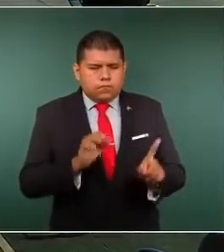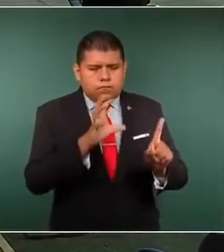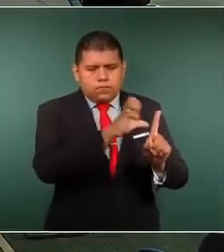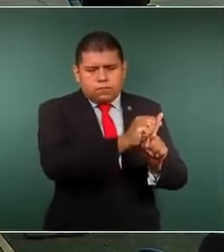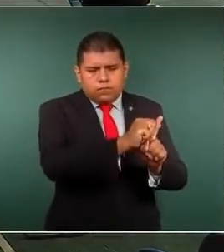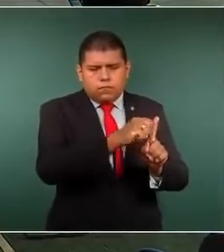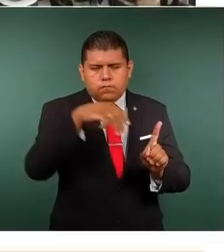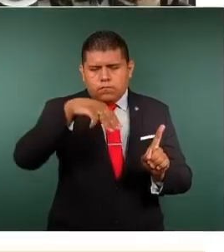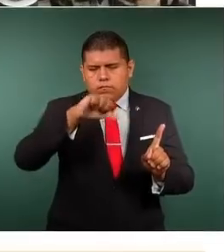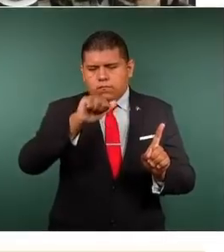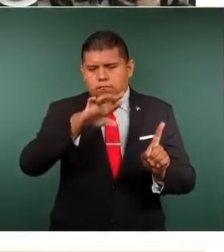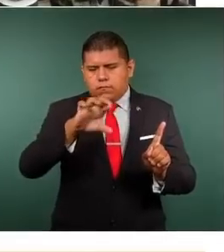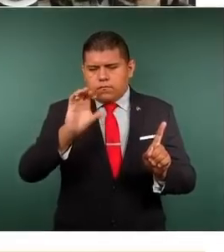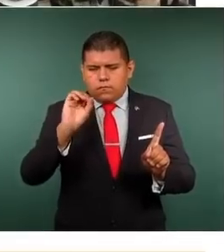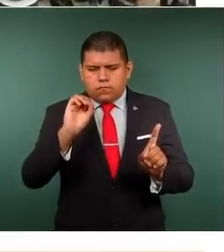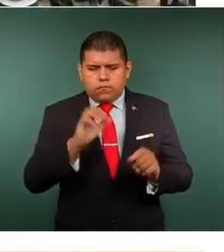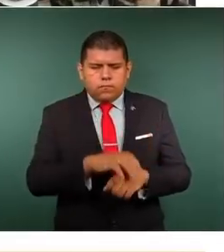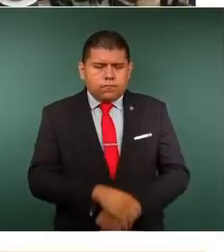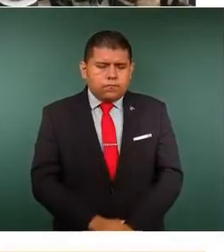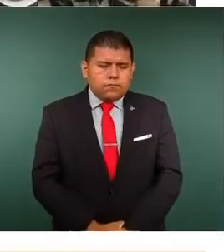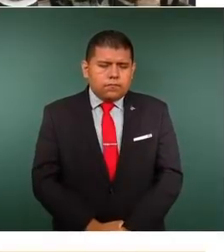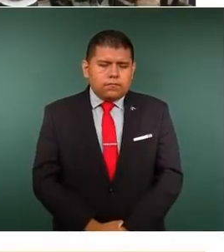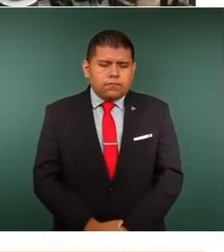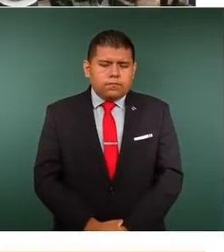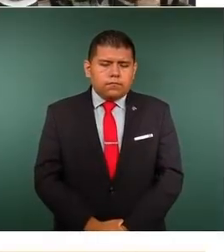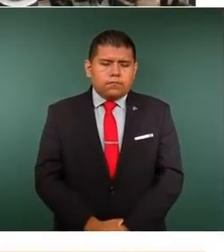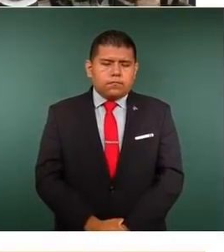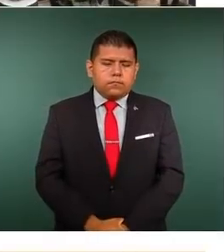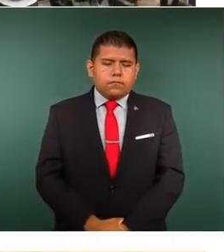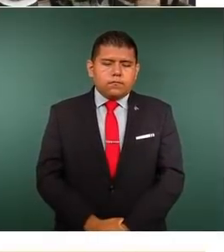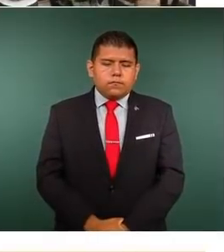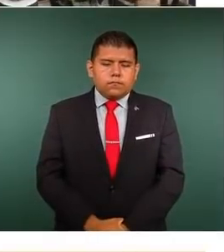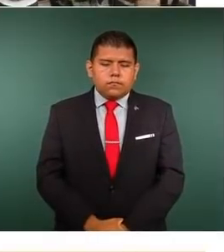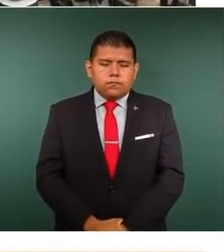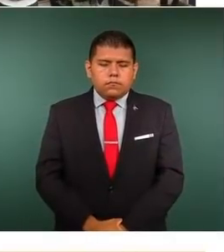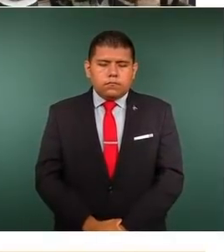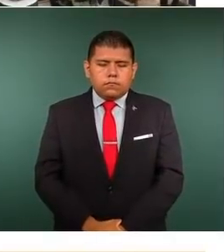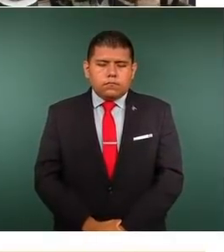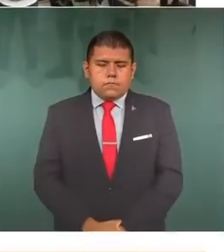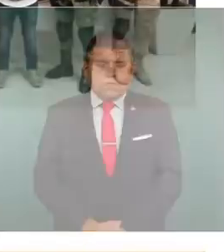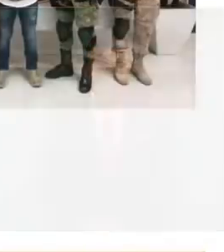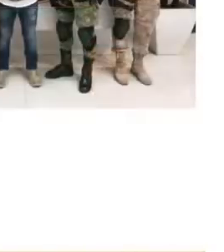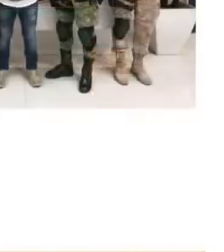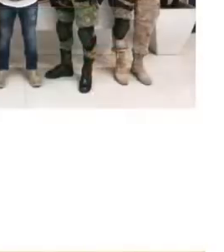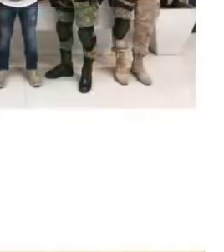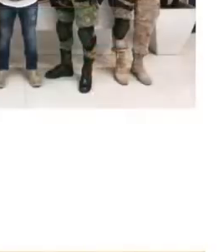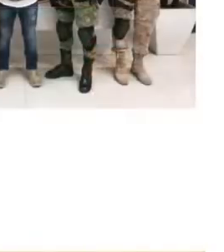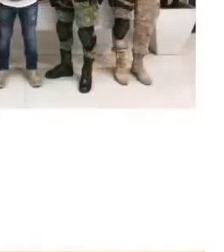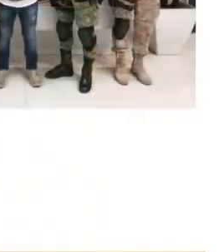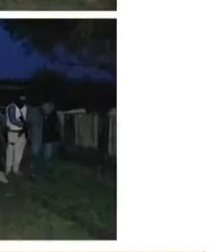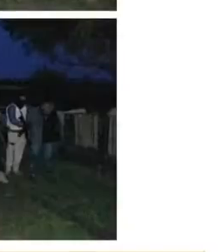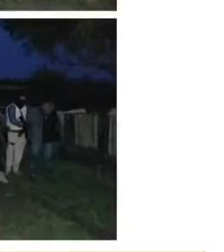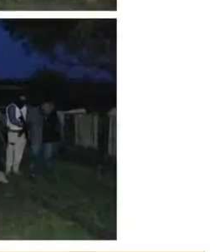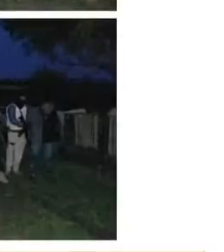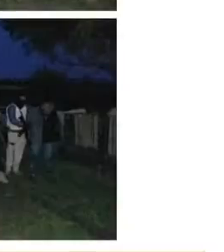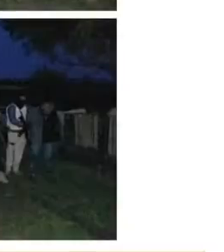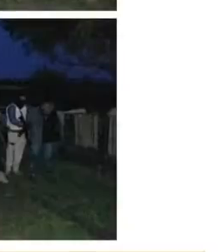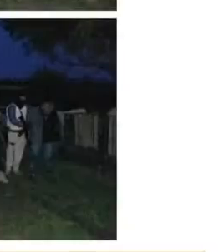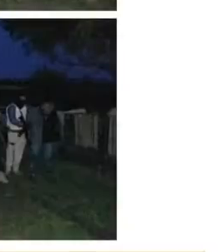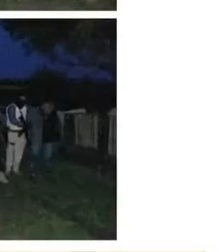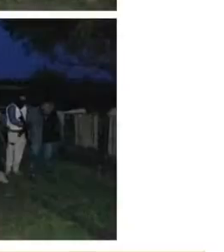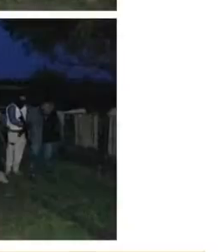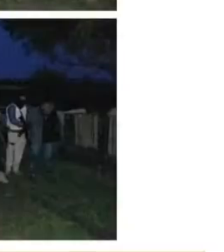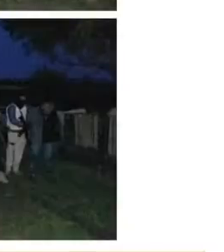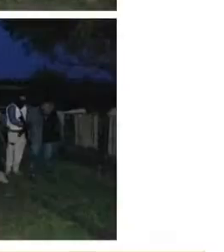desde el marrón adelante aquí es cuando se está atendiendo a sergio paulo